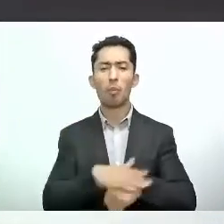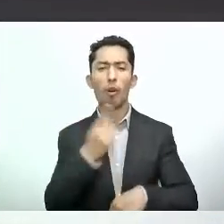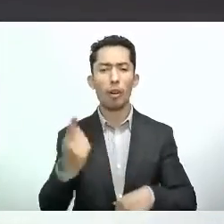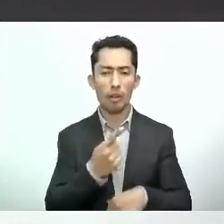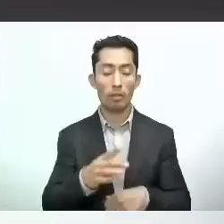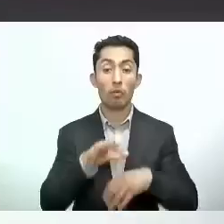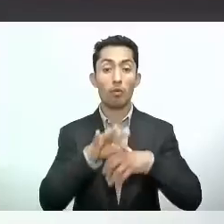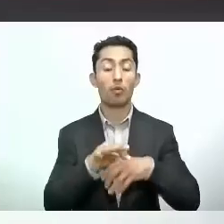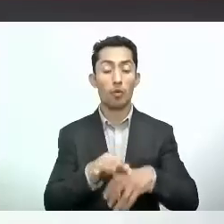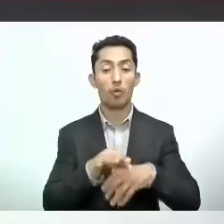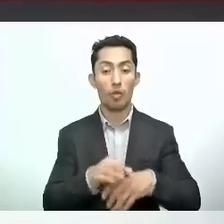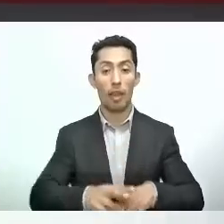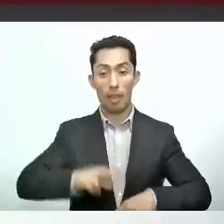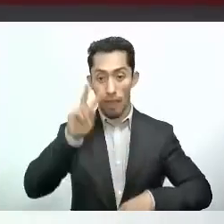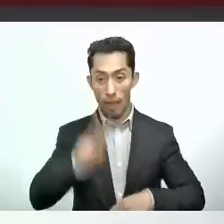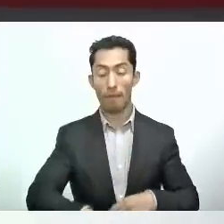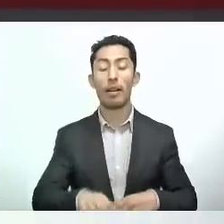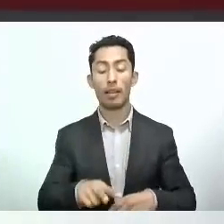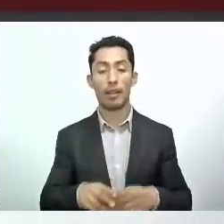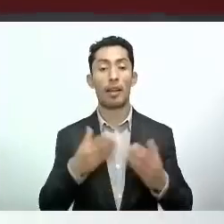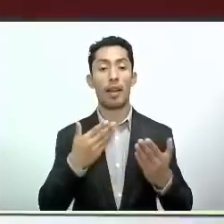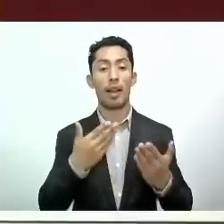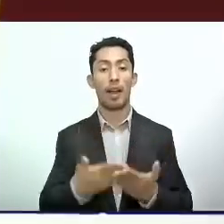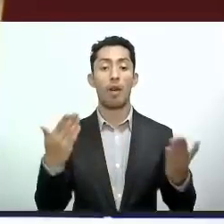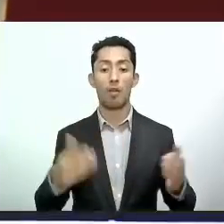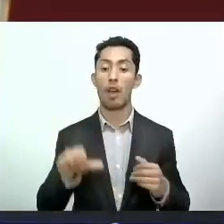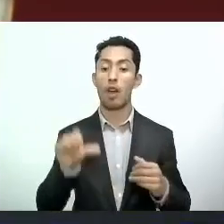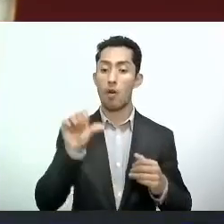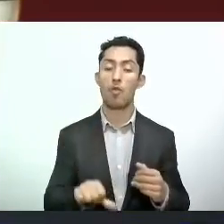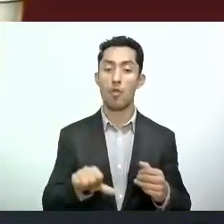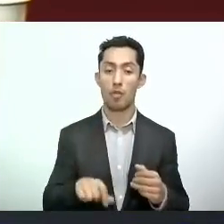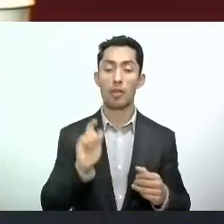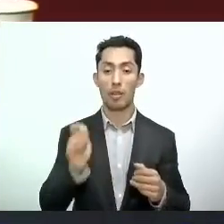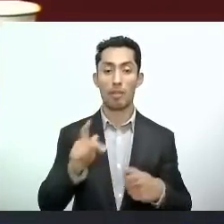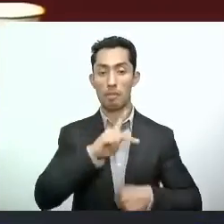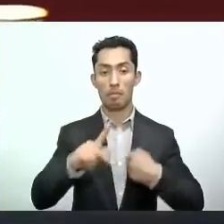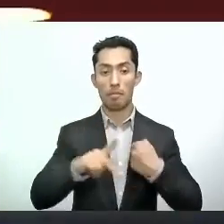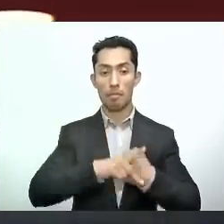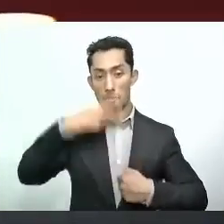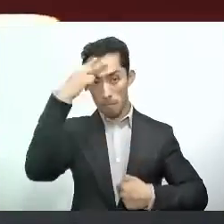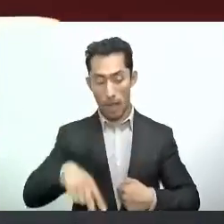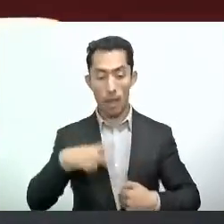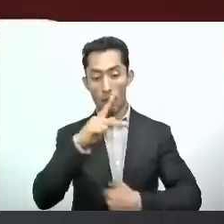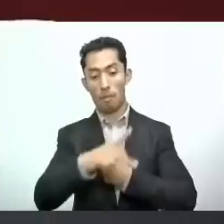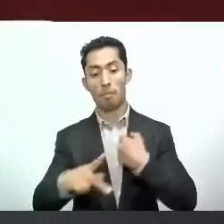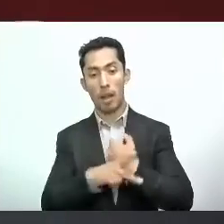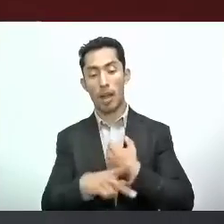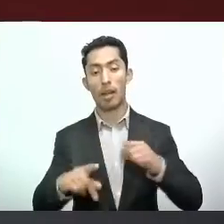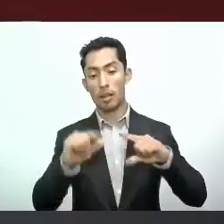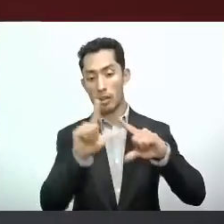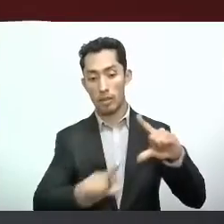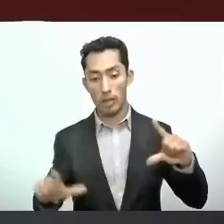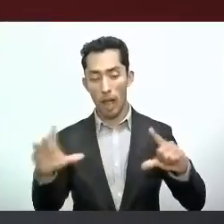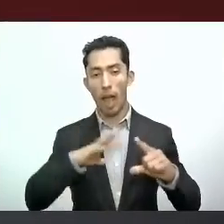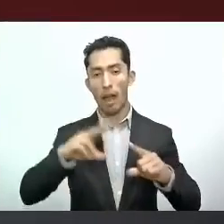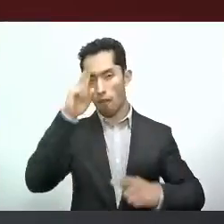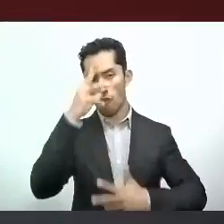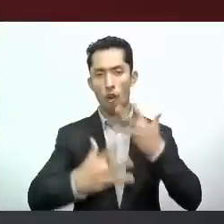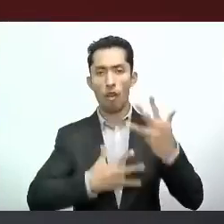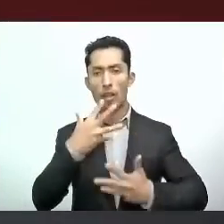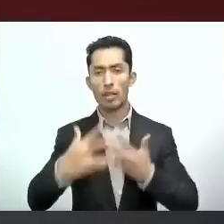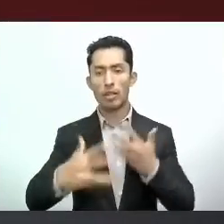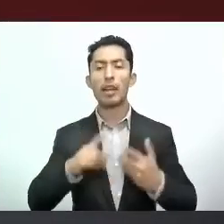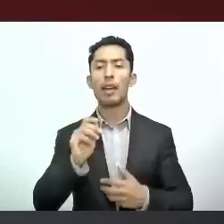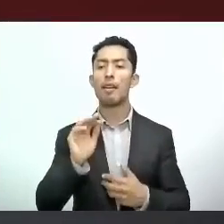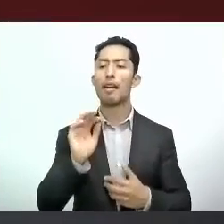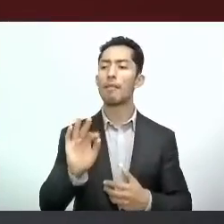realidad que nos ocupa el día de hoy en México, en el país, la violencia, nombrarla